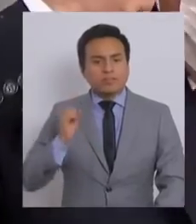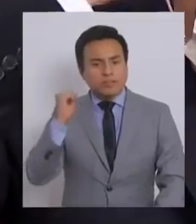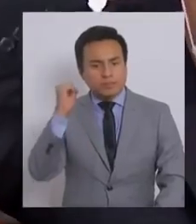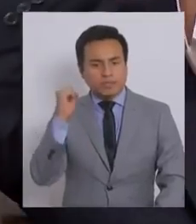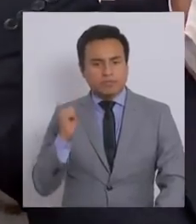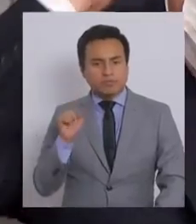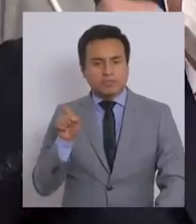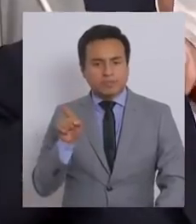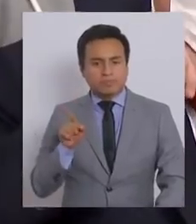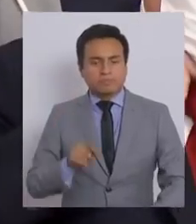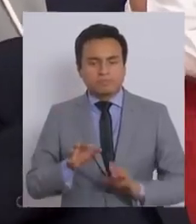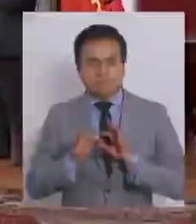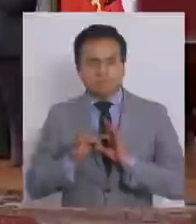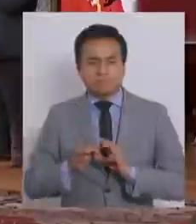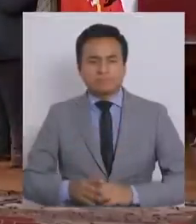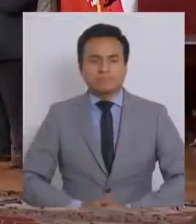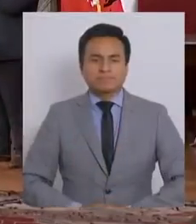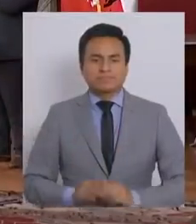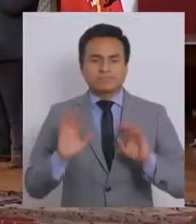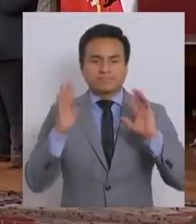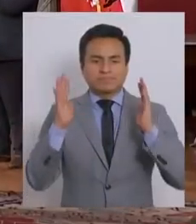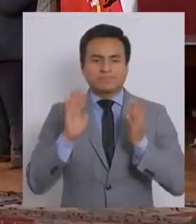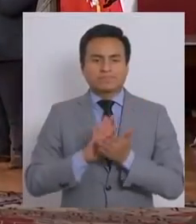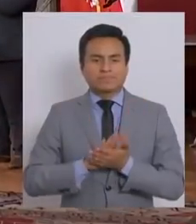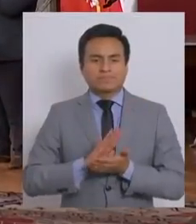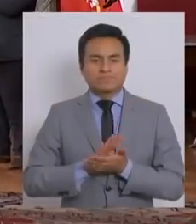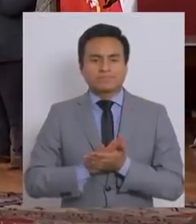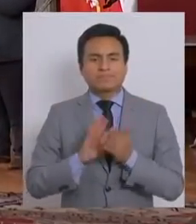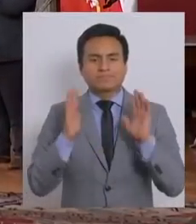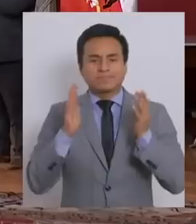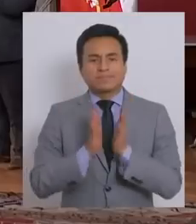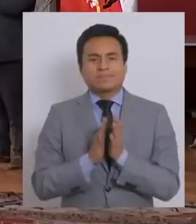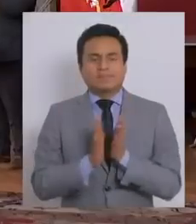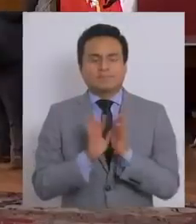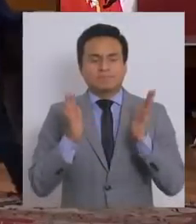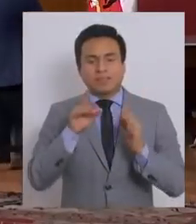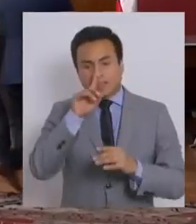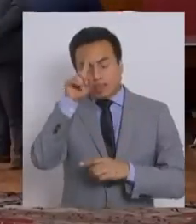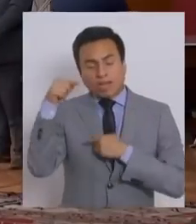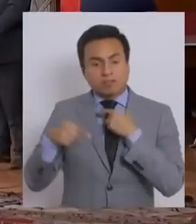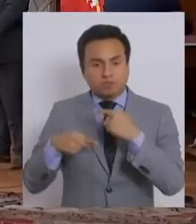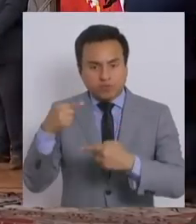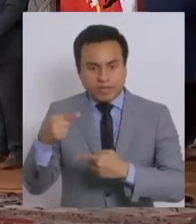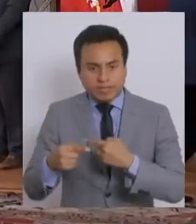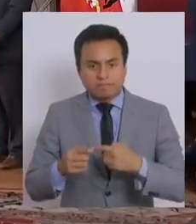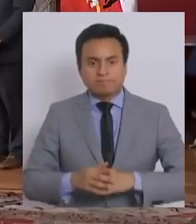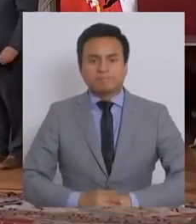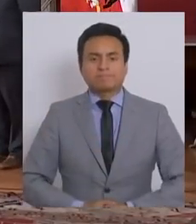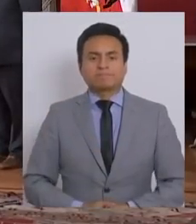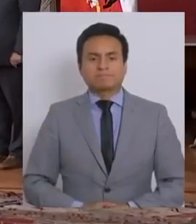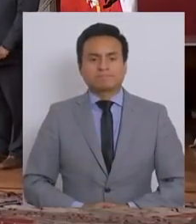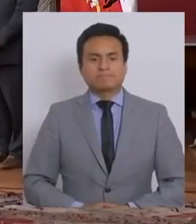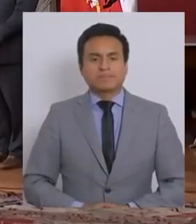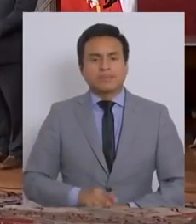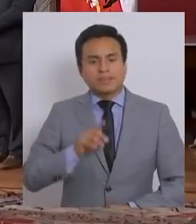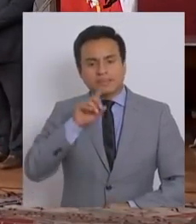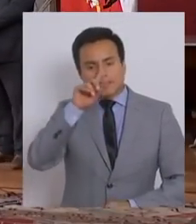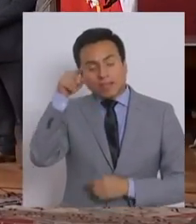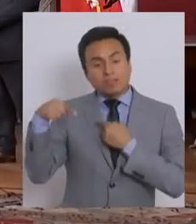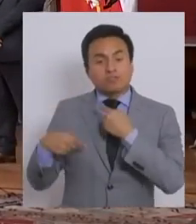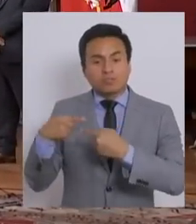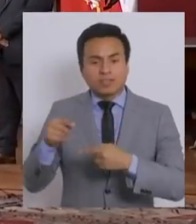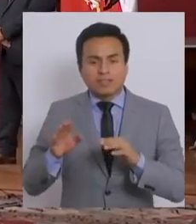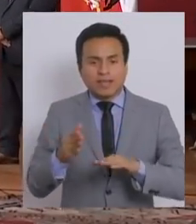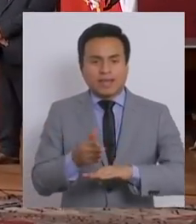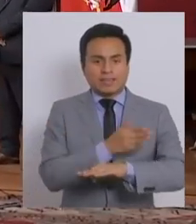donde agradeció a Víctor Pérez, quien, recordemos, renunció en las últimas horas a la cartera del